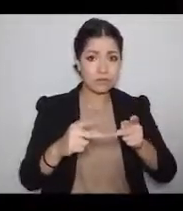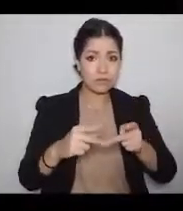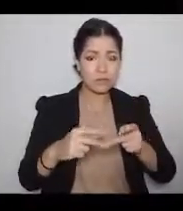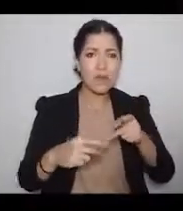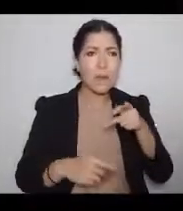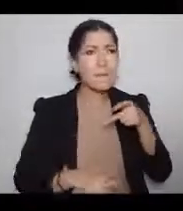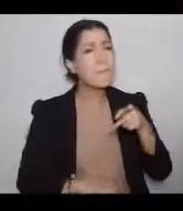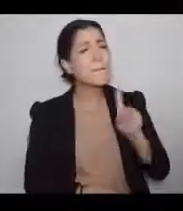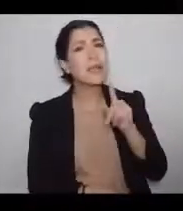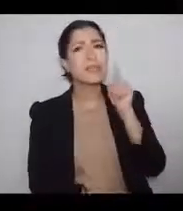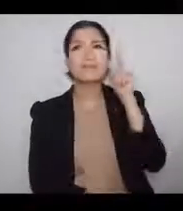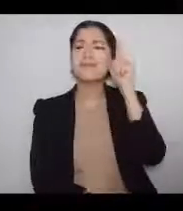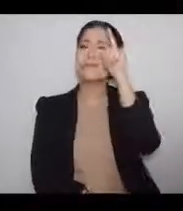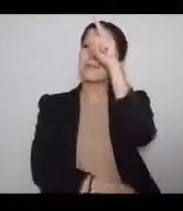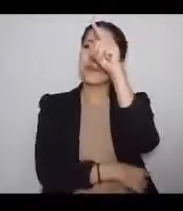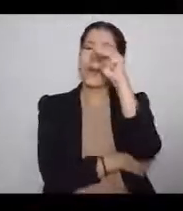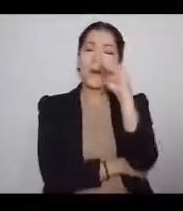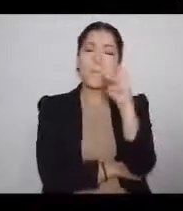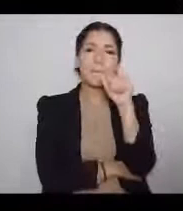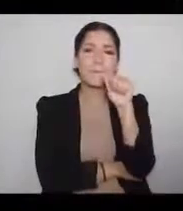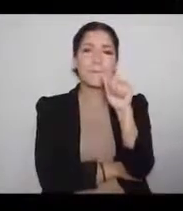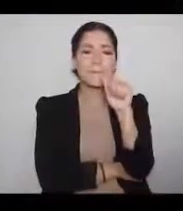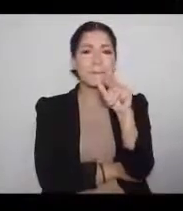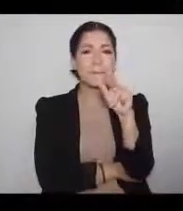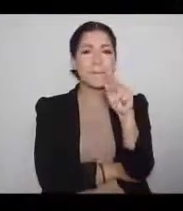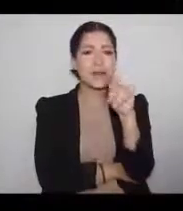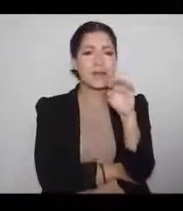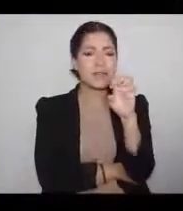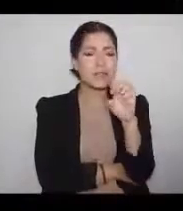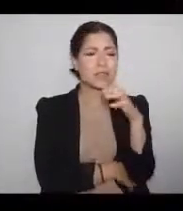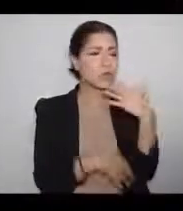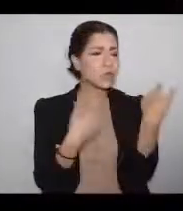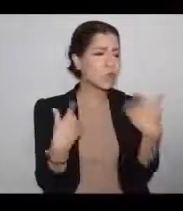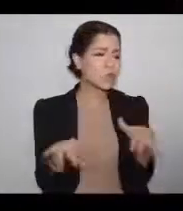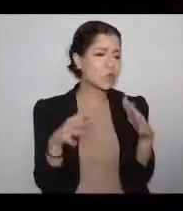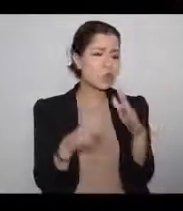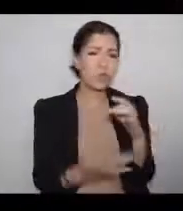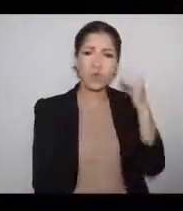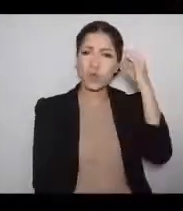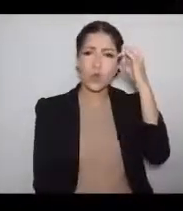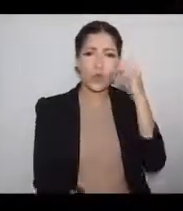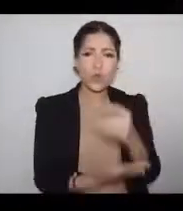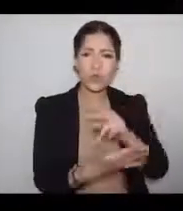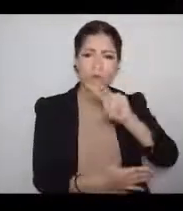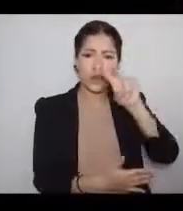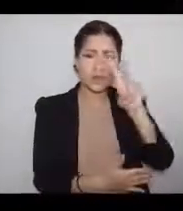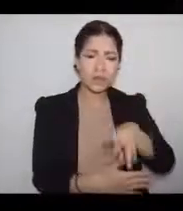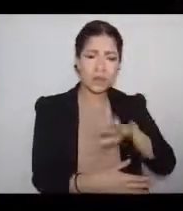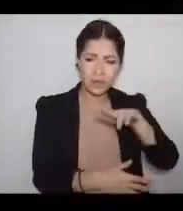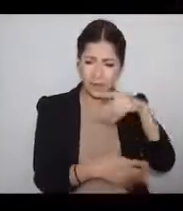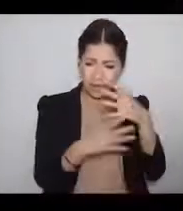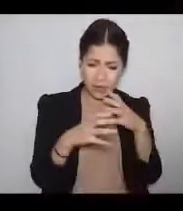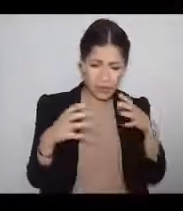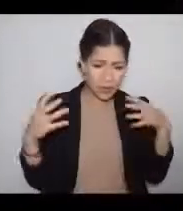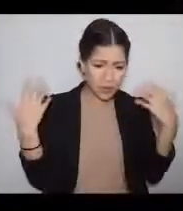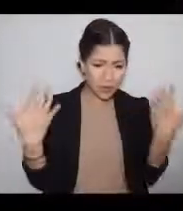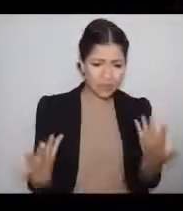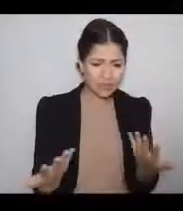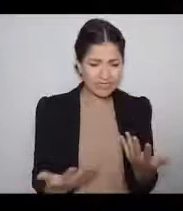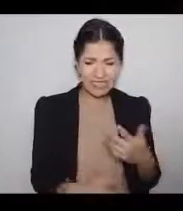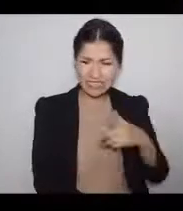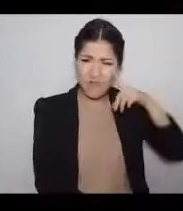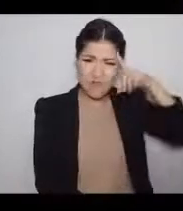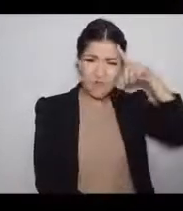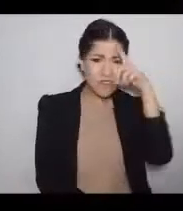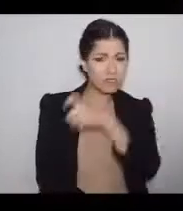Marte es único. Un incordium astralis monstruosum de